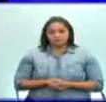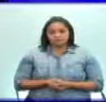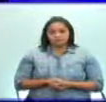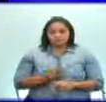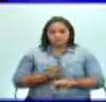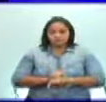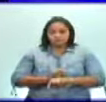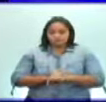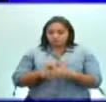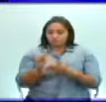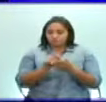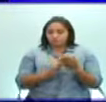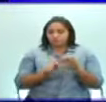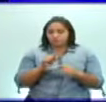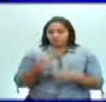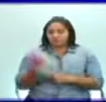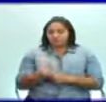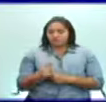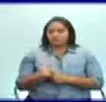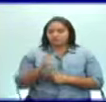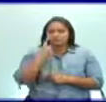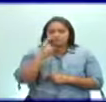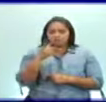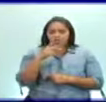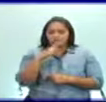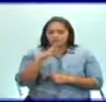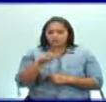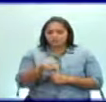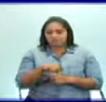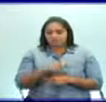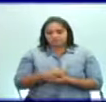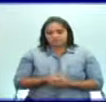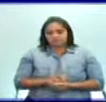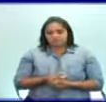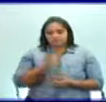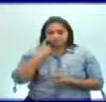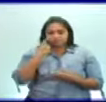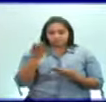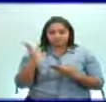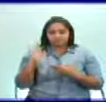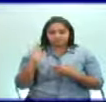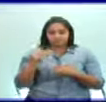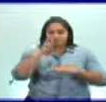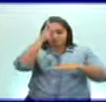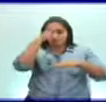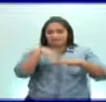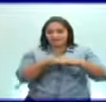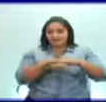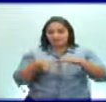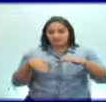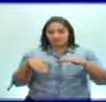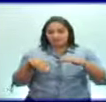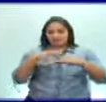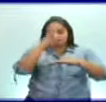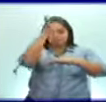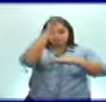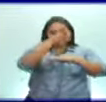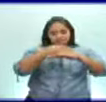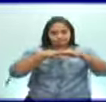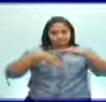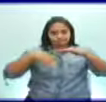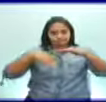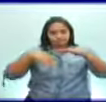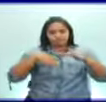copiar la actividad, vamos a ver la resolución. En este caso, vamos a hacer un esbozo trivial de esta gráfica, a partir de lo que ya